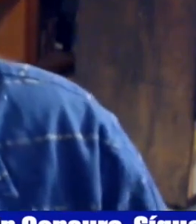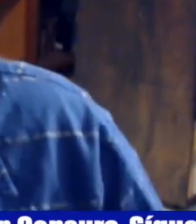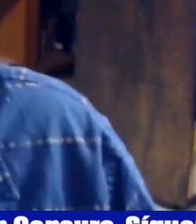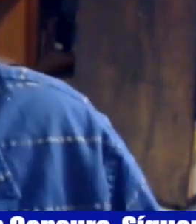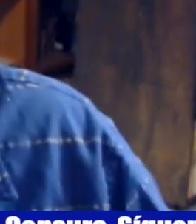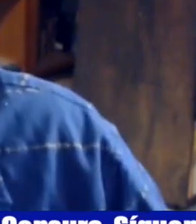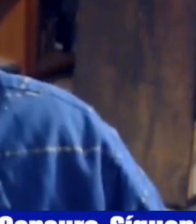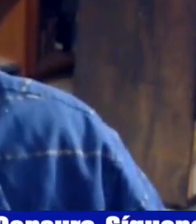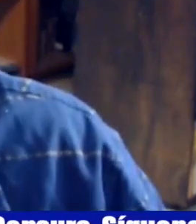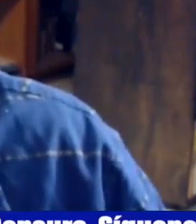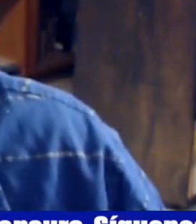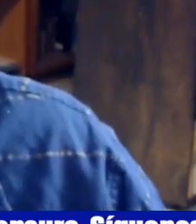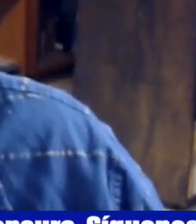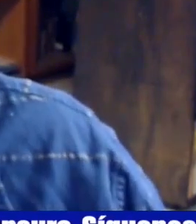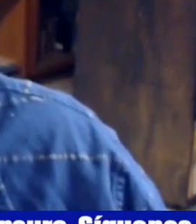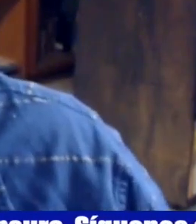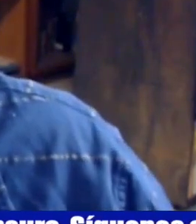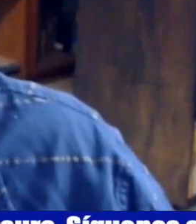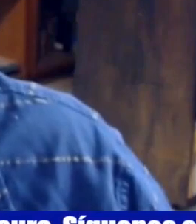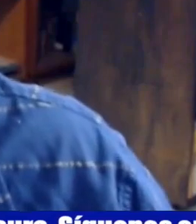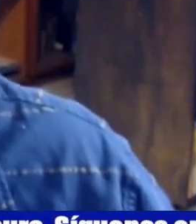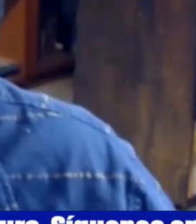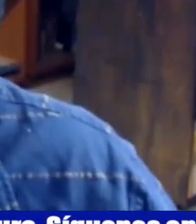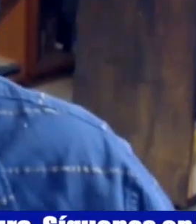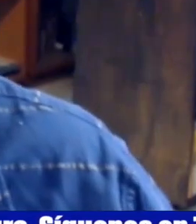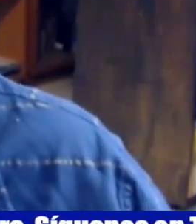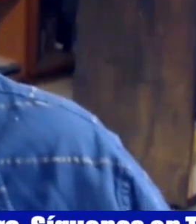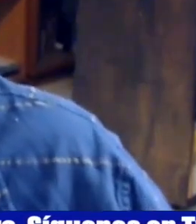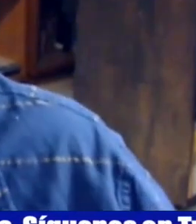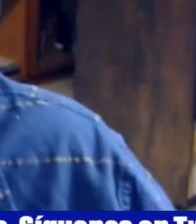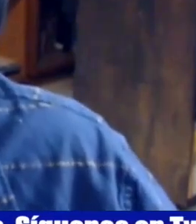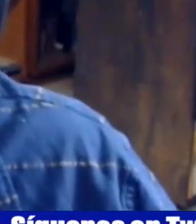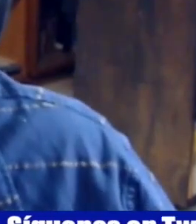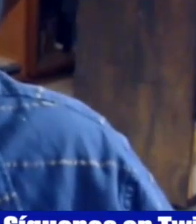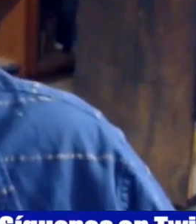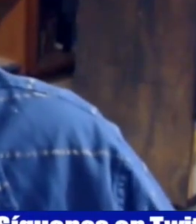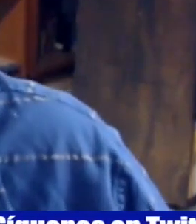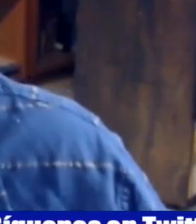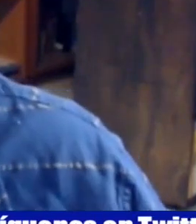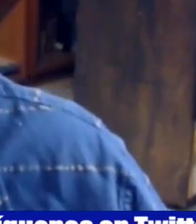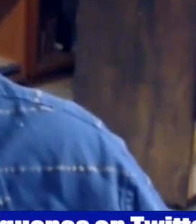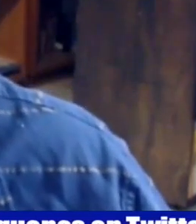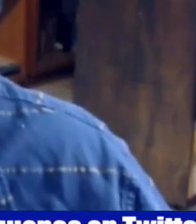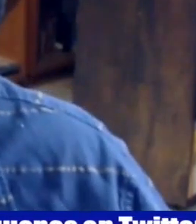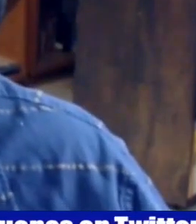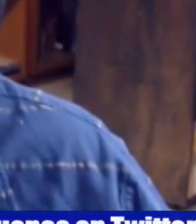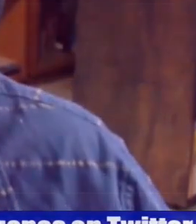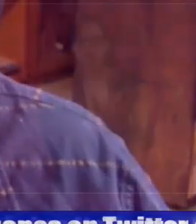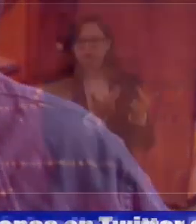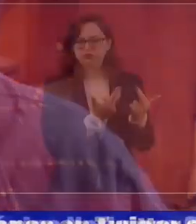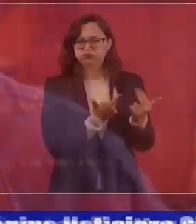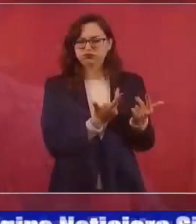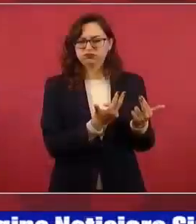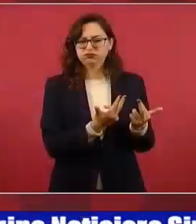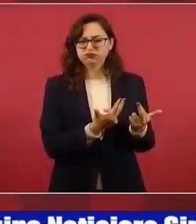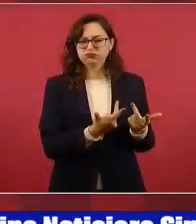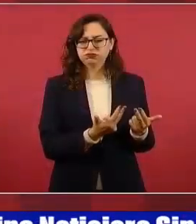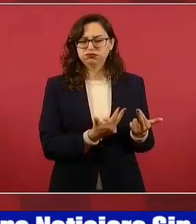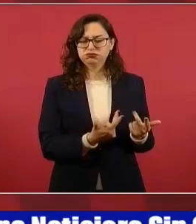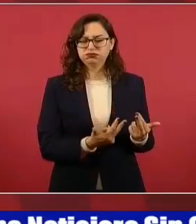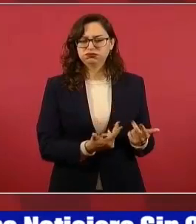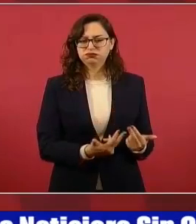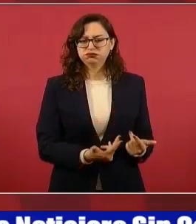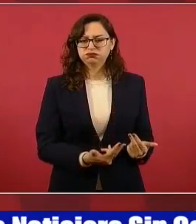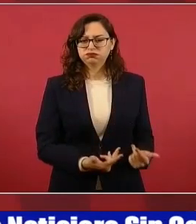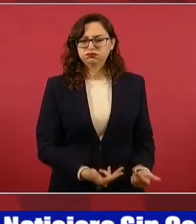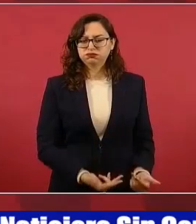que, como dice el presidente, hay un pensamiento conservador, hay un conjunto de personas que no son pocas, que hace